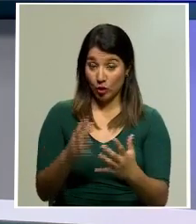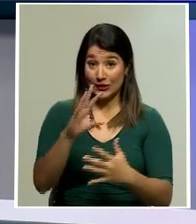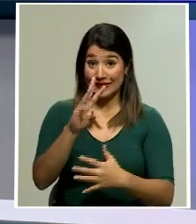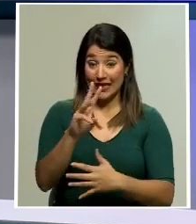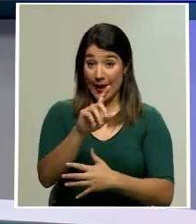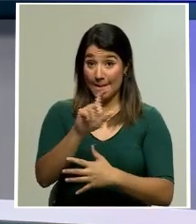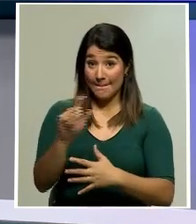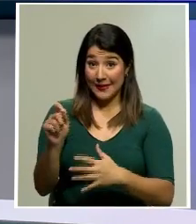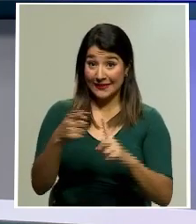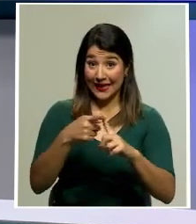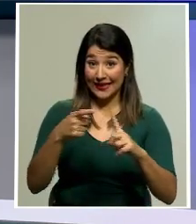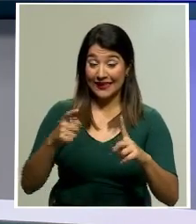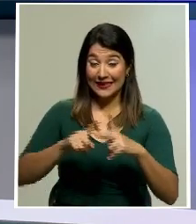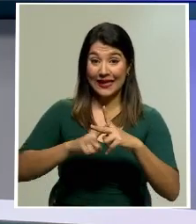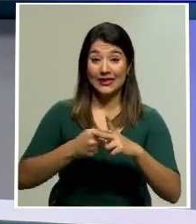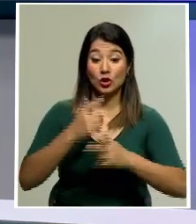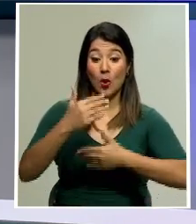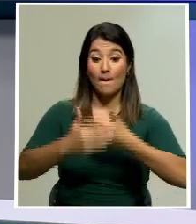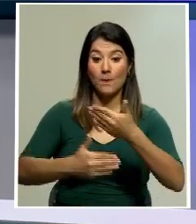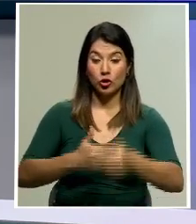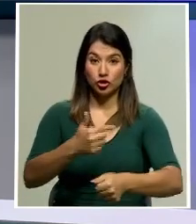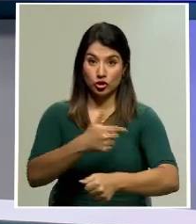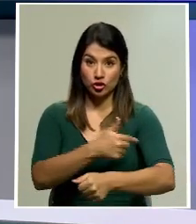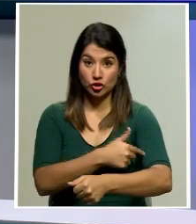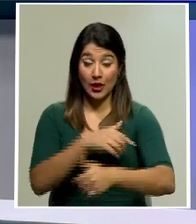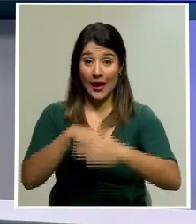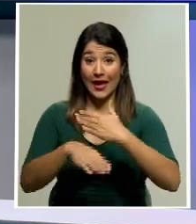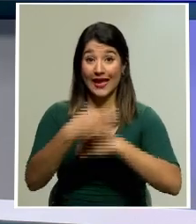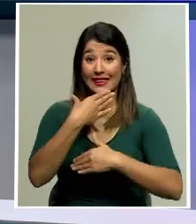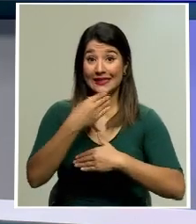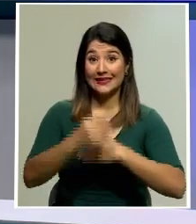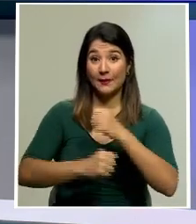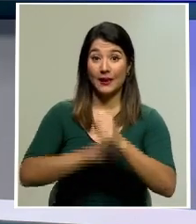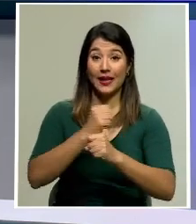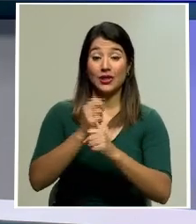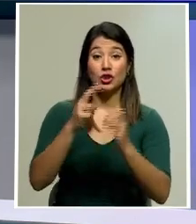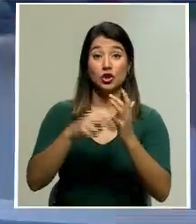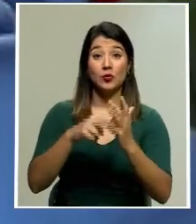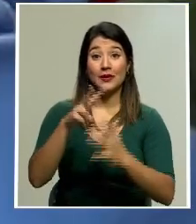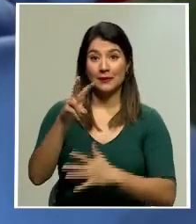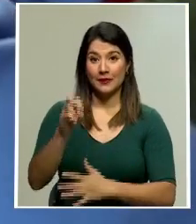después del inicio de la campaña de vacunación en diciembre del 2020.